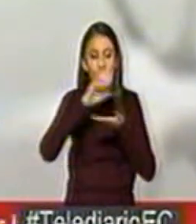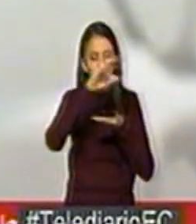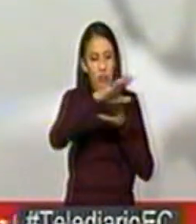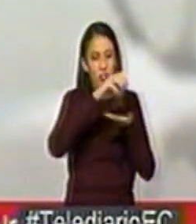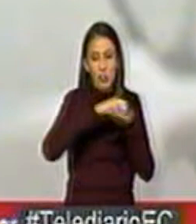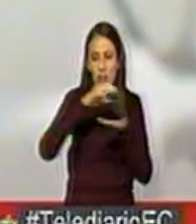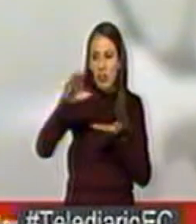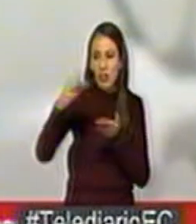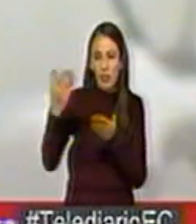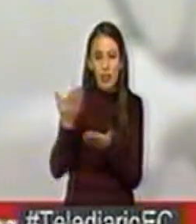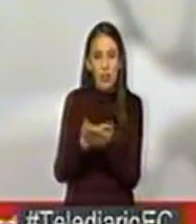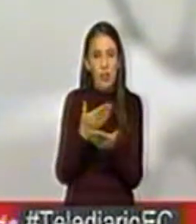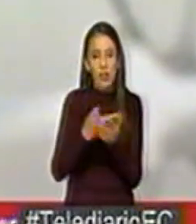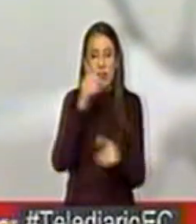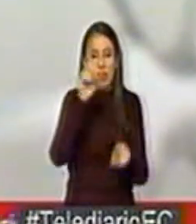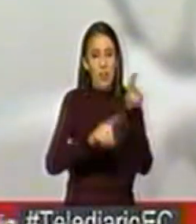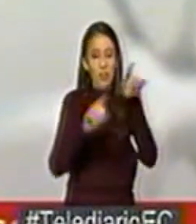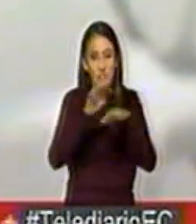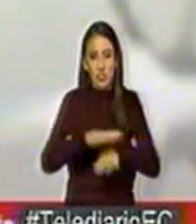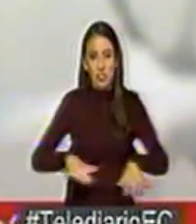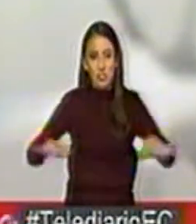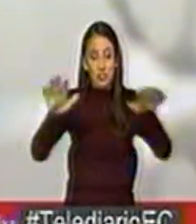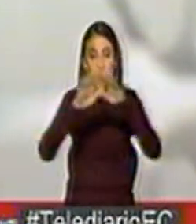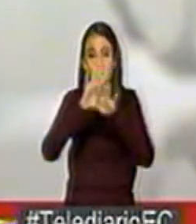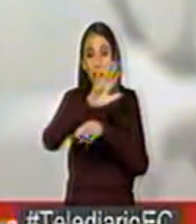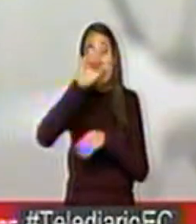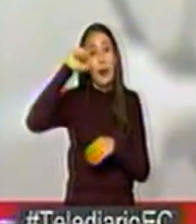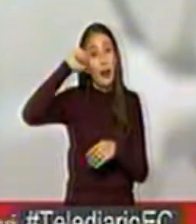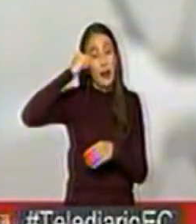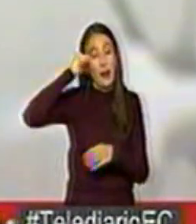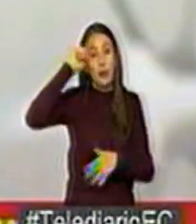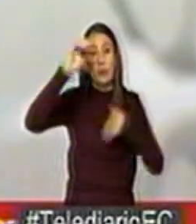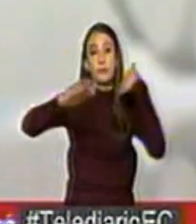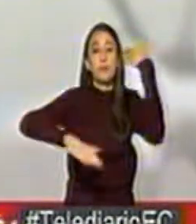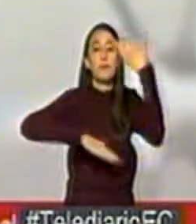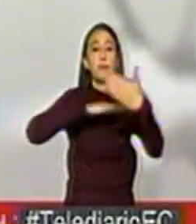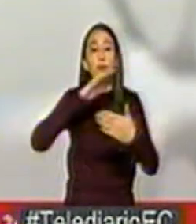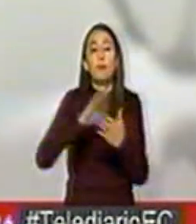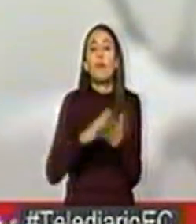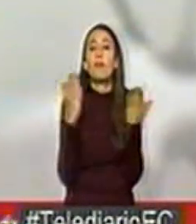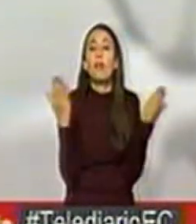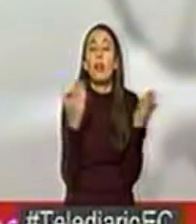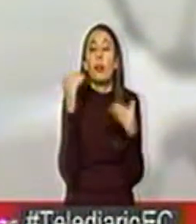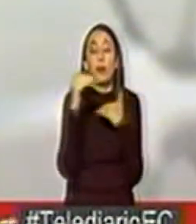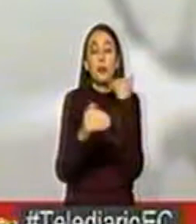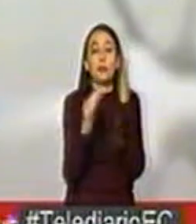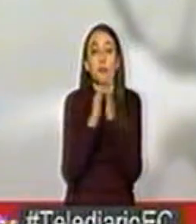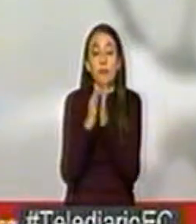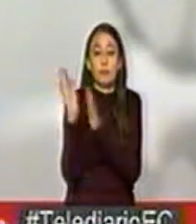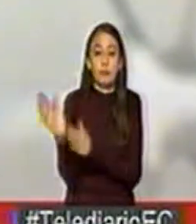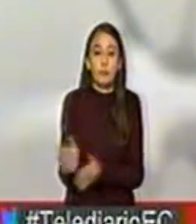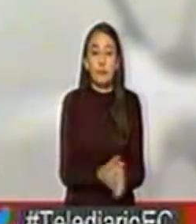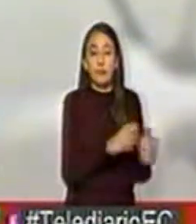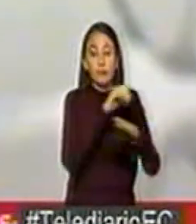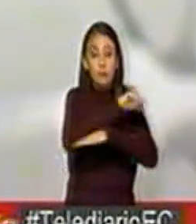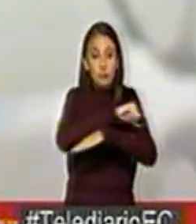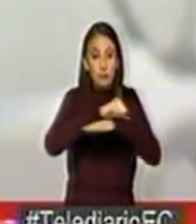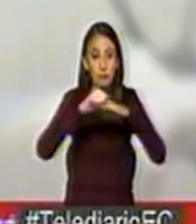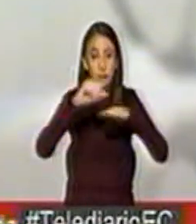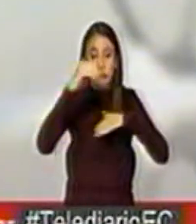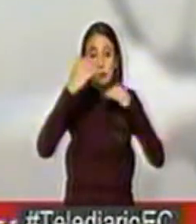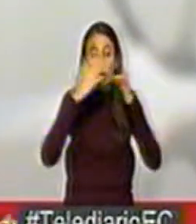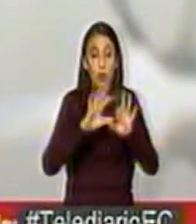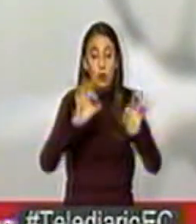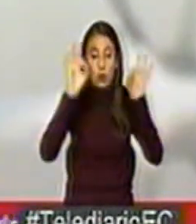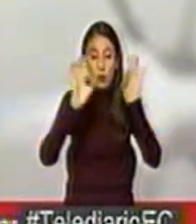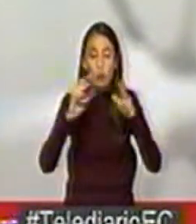para lo que es la procuración y para el trasplante. Recordando que el trasplante es un procedimiento quirúrgico, técnico, médico,